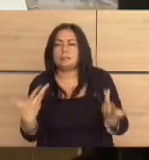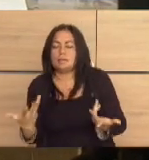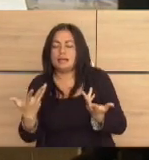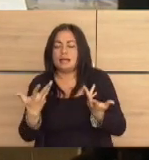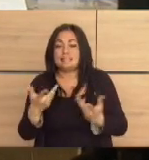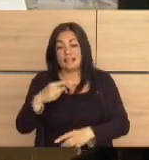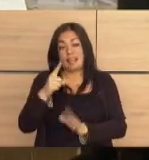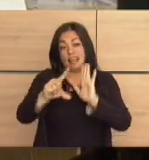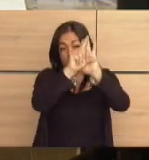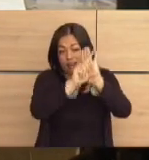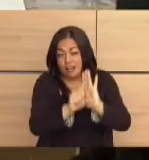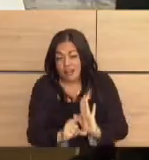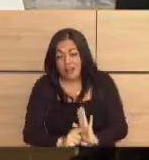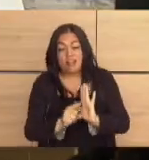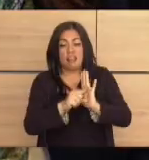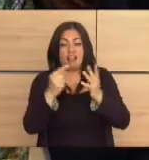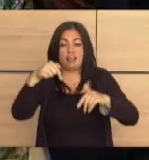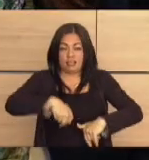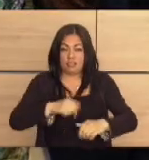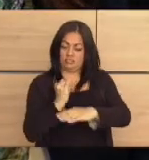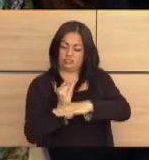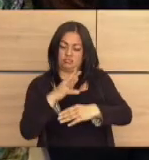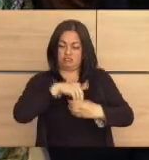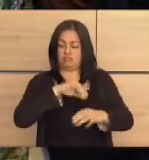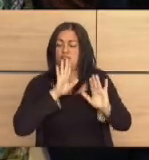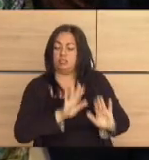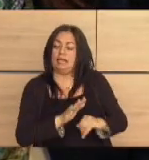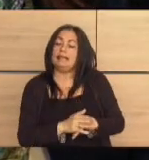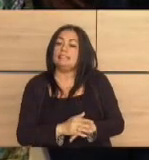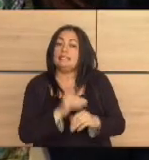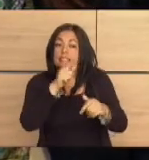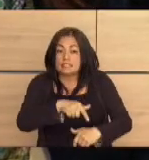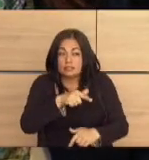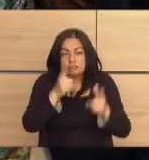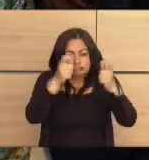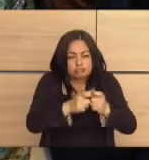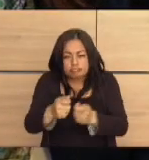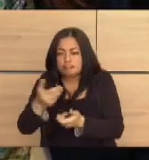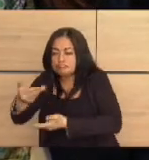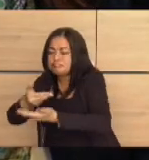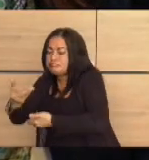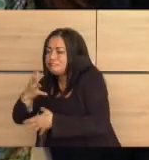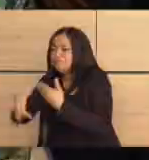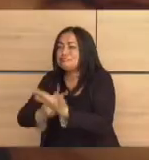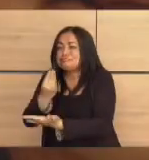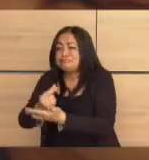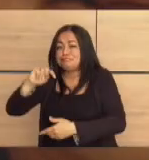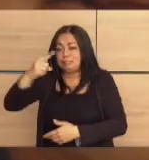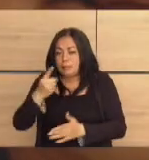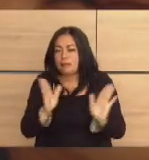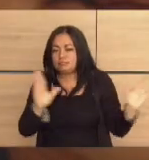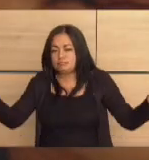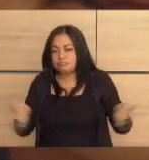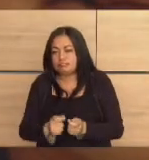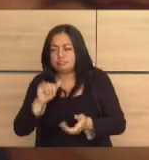mecanismos legales, como institucionalidad. Así las cosas, este primer resultado nos evidenciaba que teníamos una gran